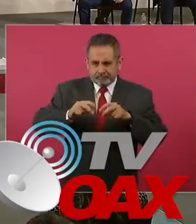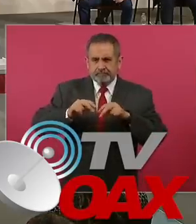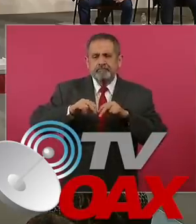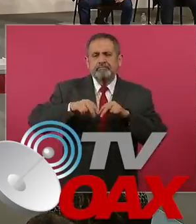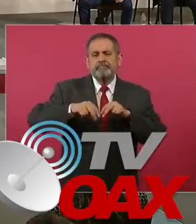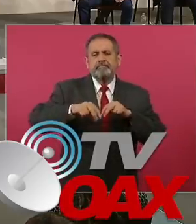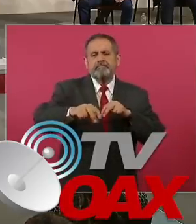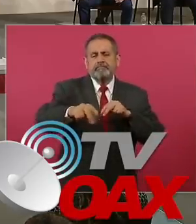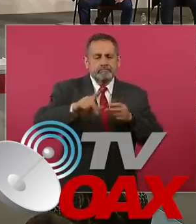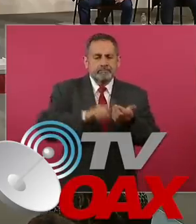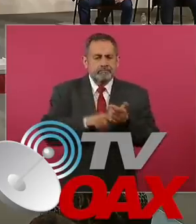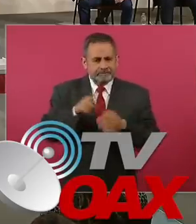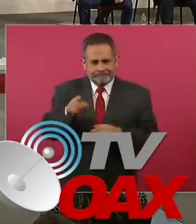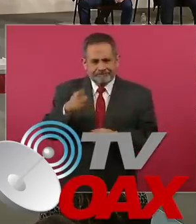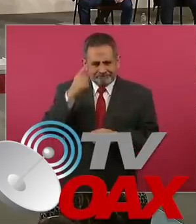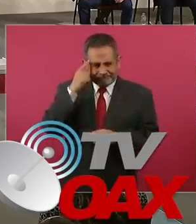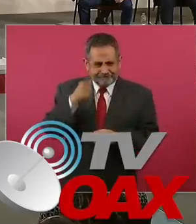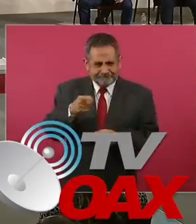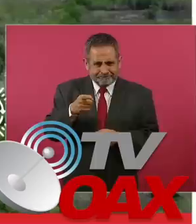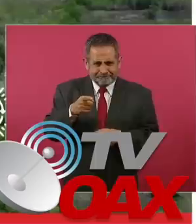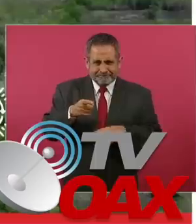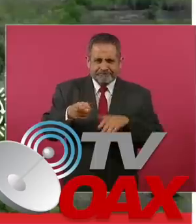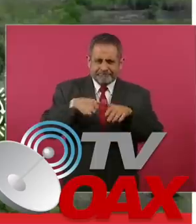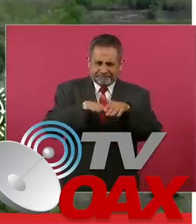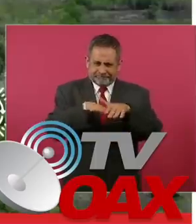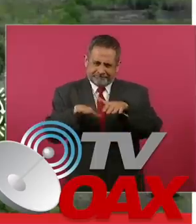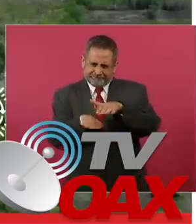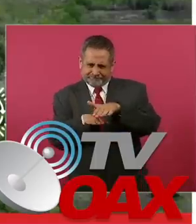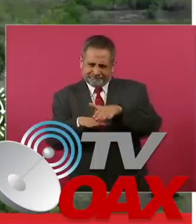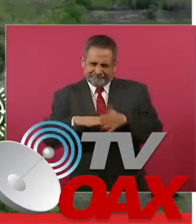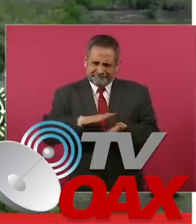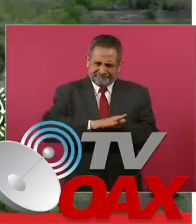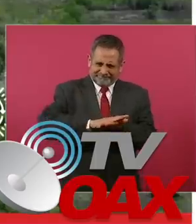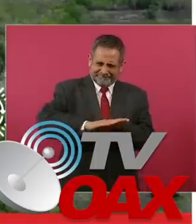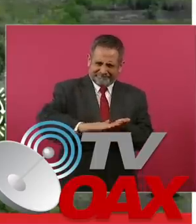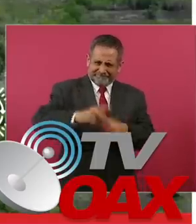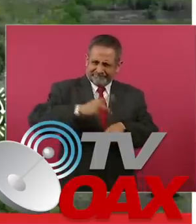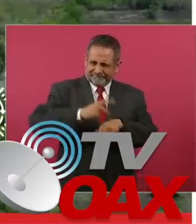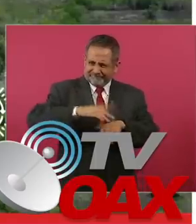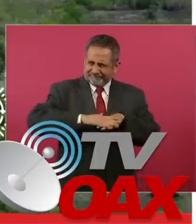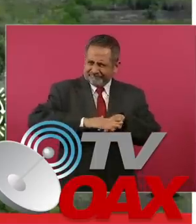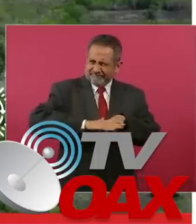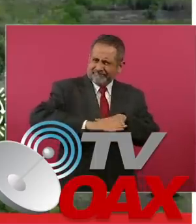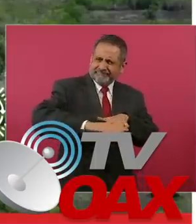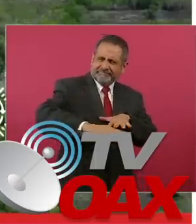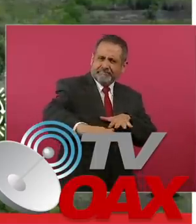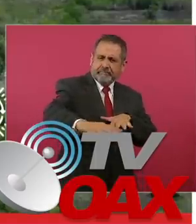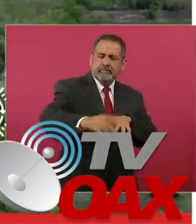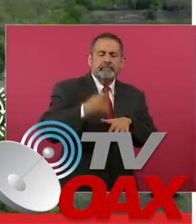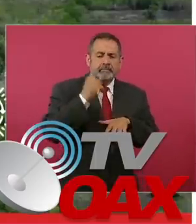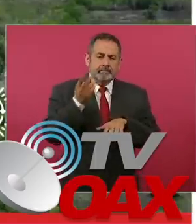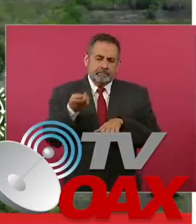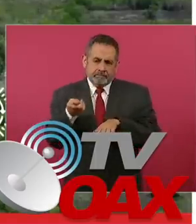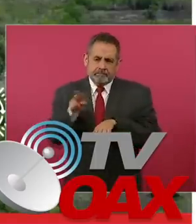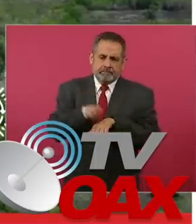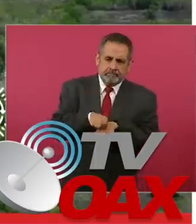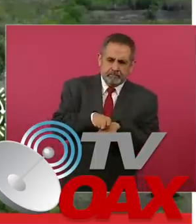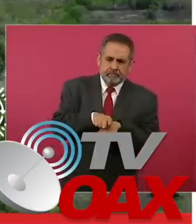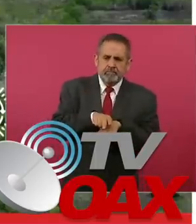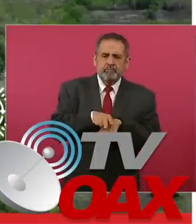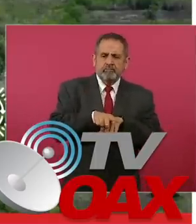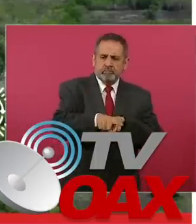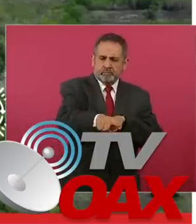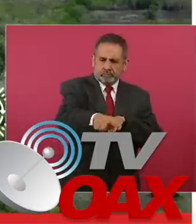es la base donde vamos a poder poner el balastro, que es